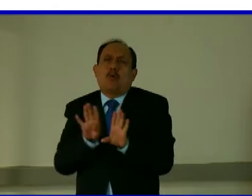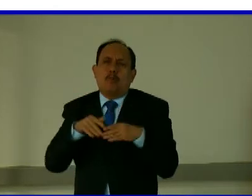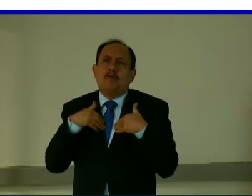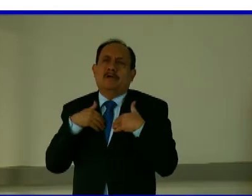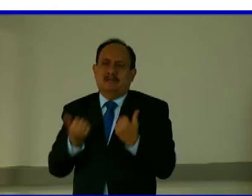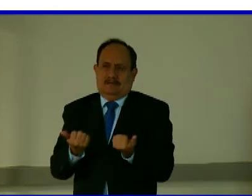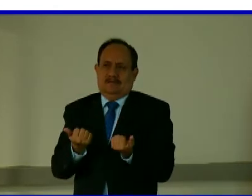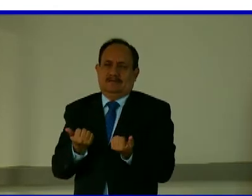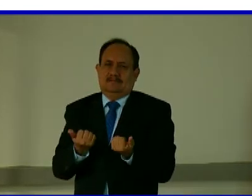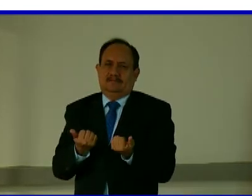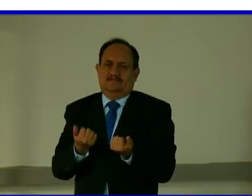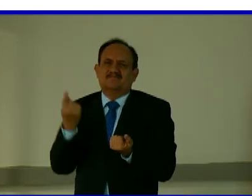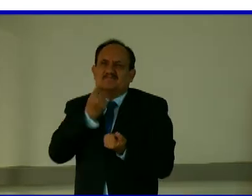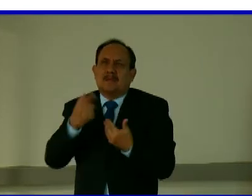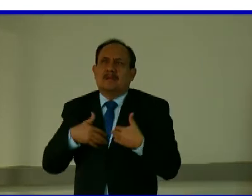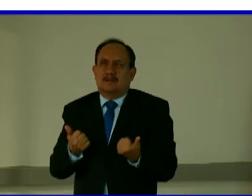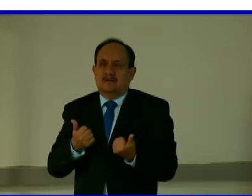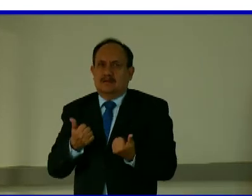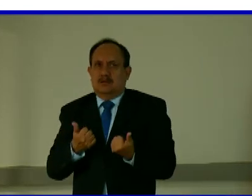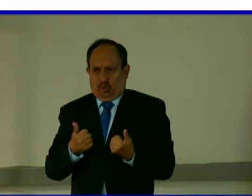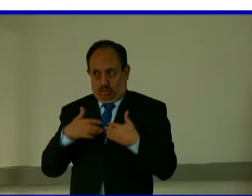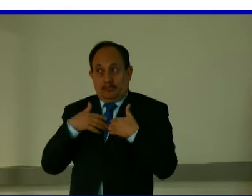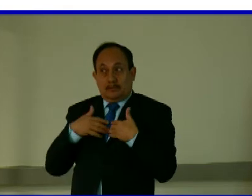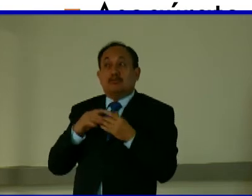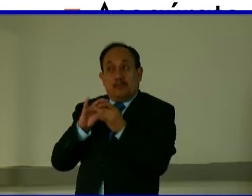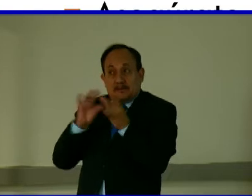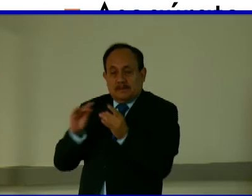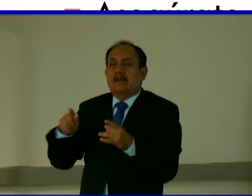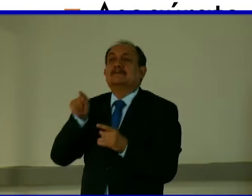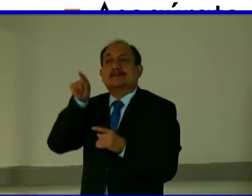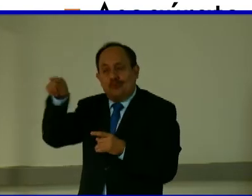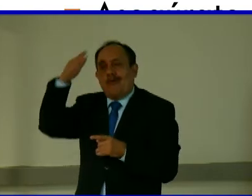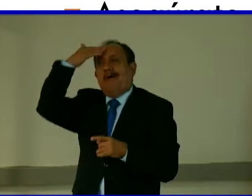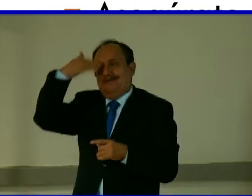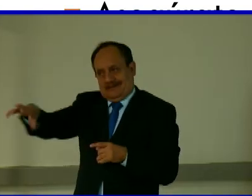lo que esto quiere decir, porque si tú me lo puedes explicar, lo sabes.